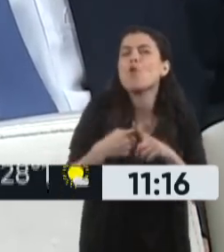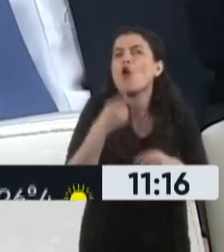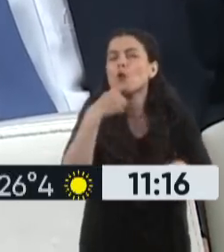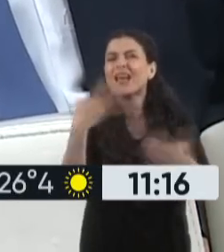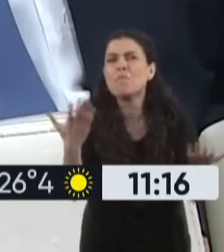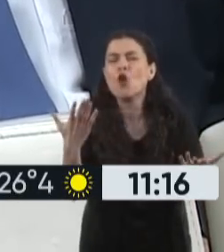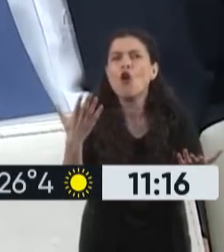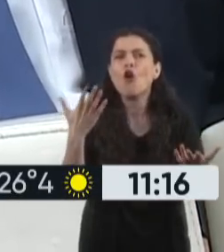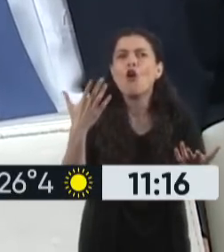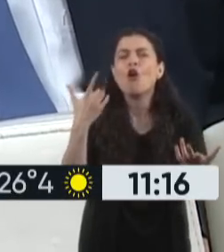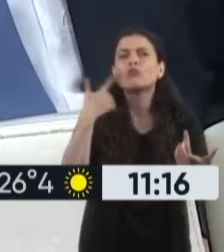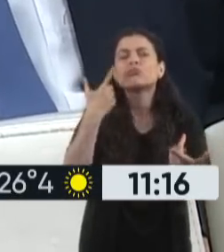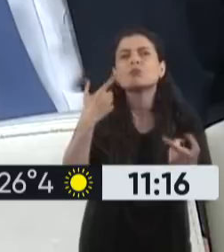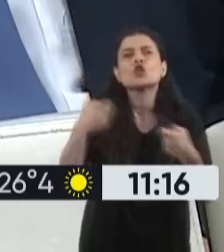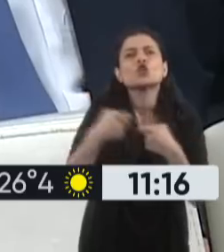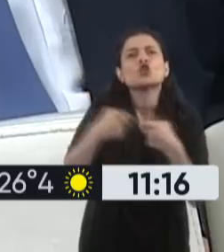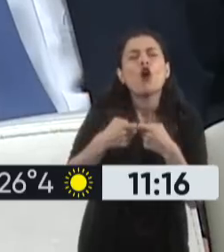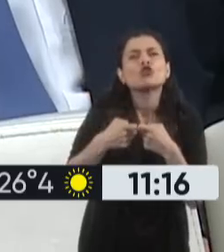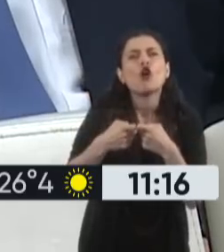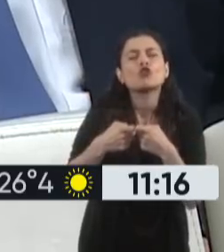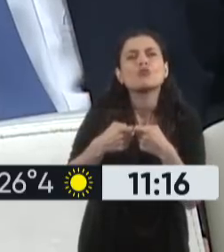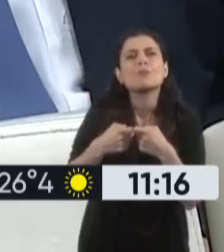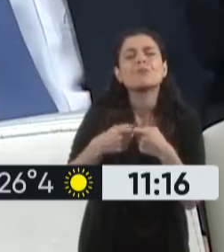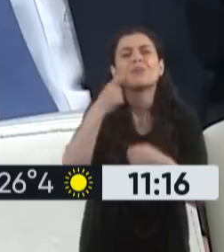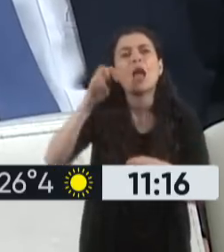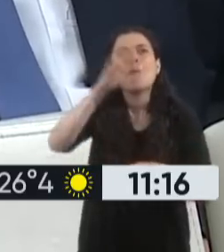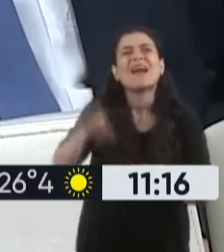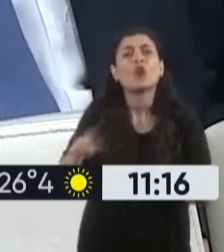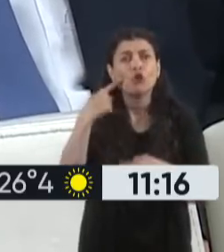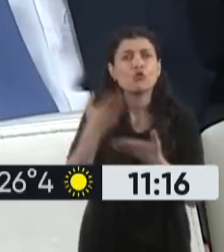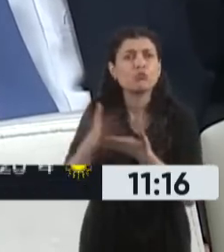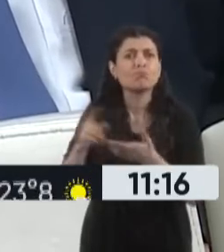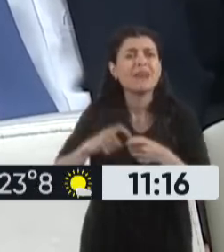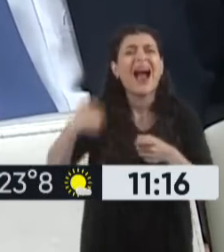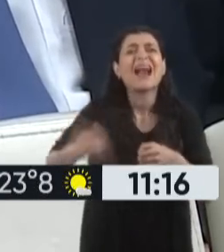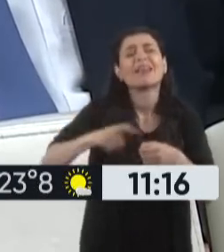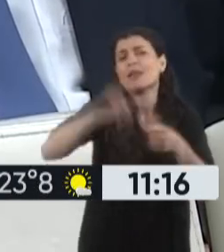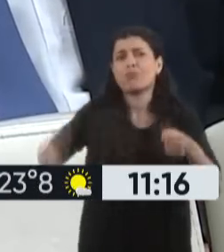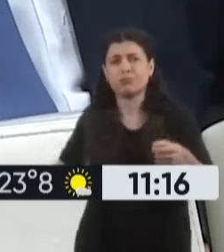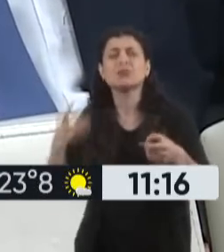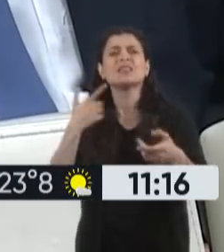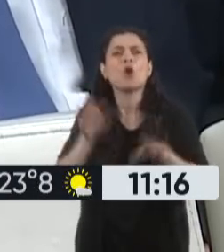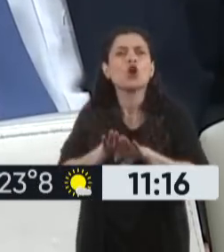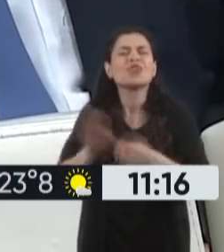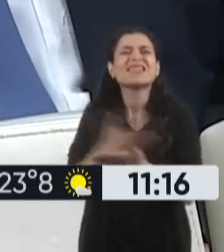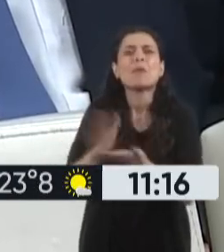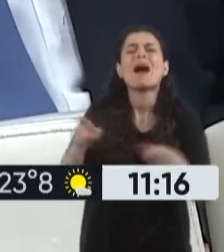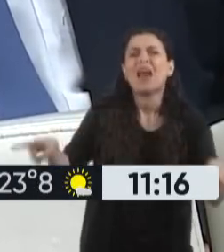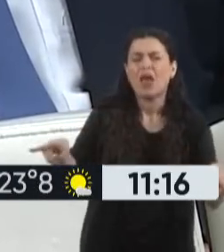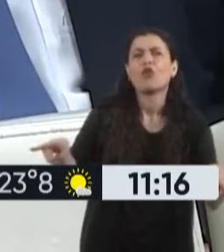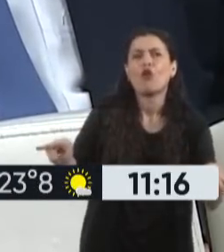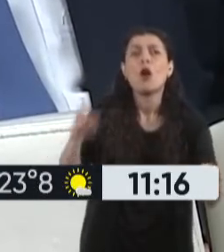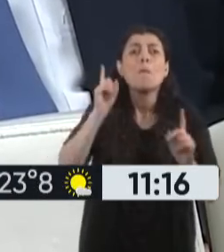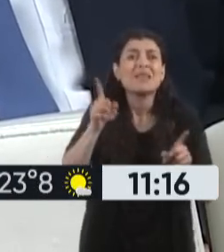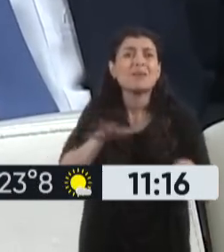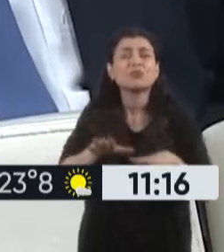con el Mercosur, si se lleva adelante esta iniciativa, teniendo en cuenta lo que fue en su momento el intento del presidente